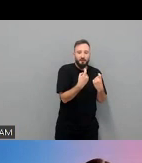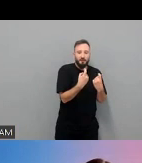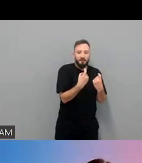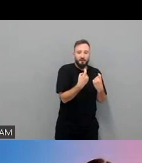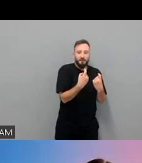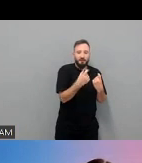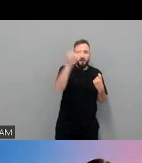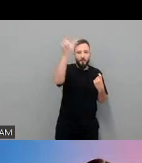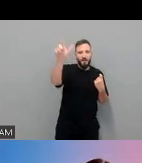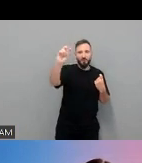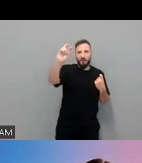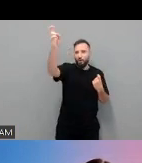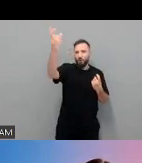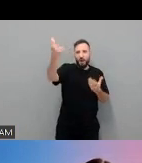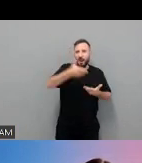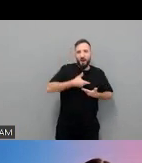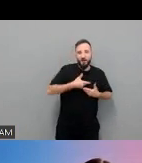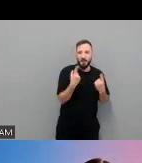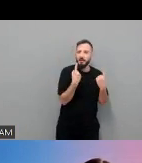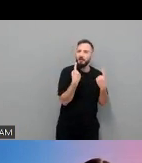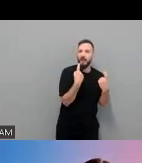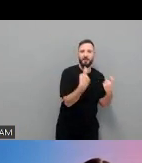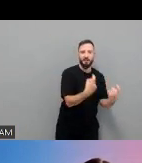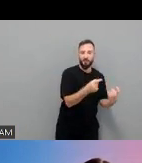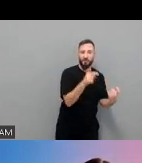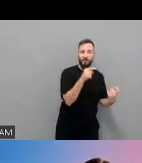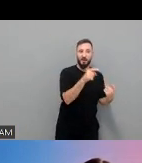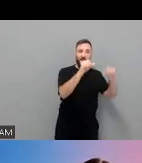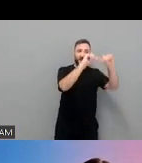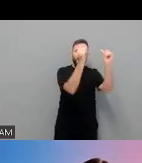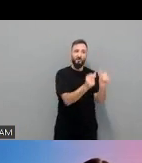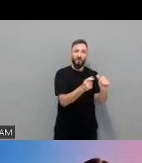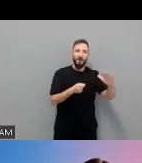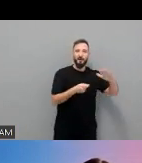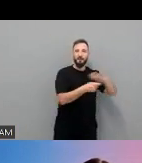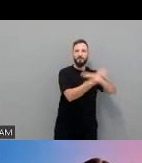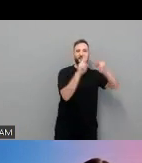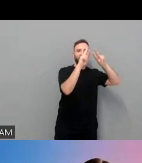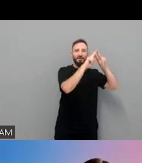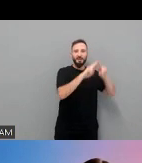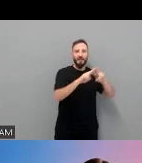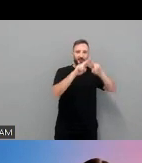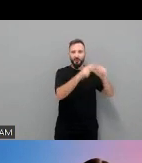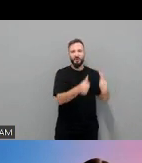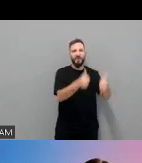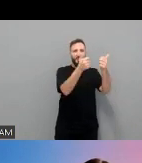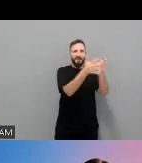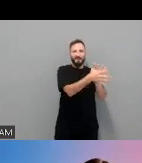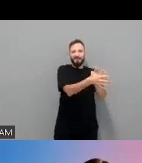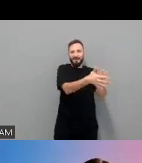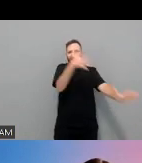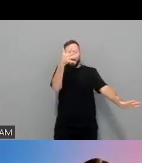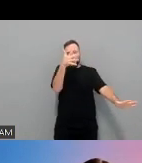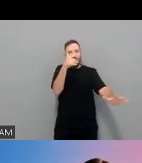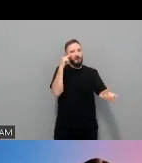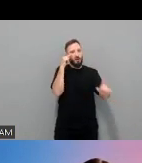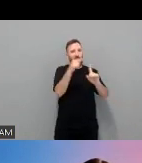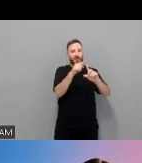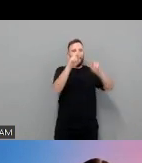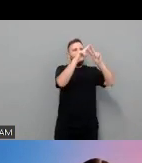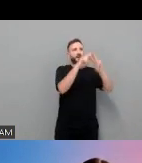diaria una tercera persona. Entonces, bueno, hay formas de solicitar esas revisiones un poquito más rápidas que hacer una